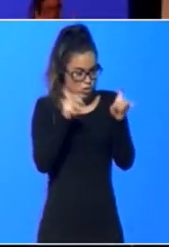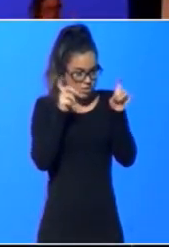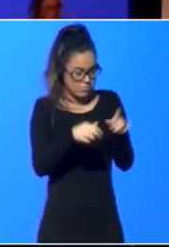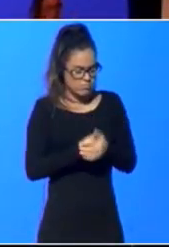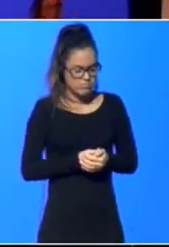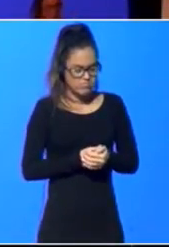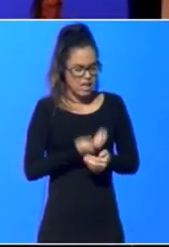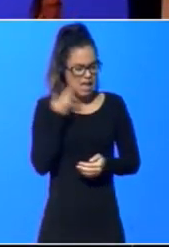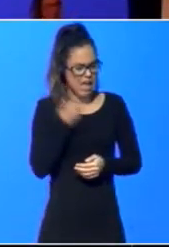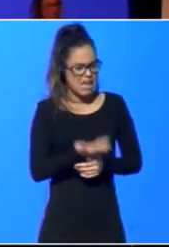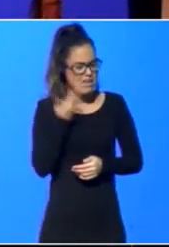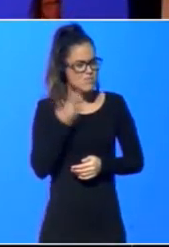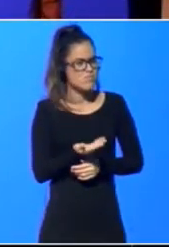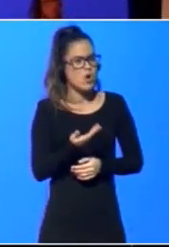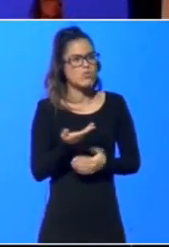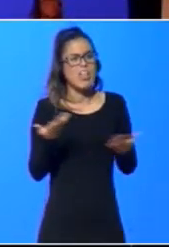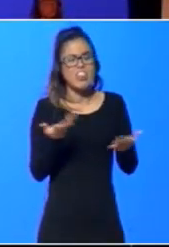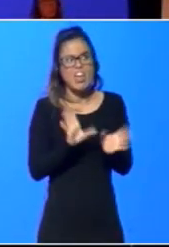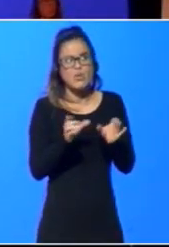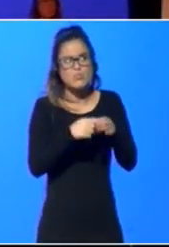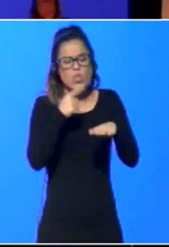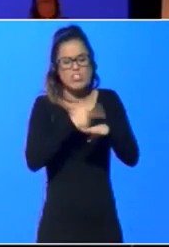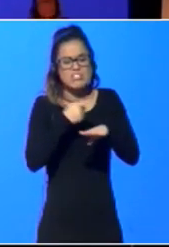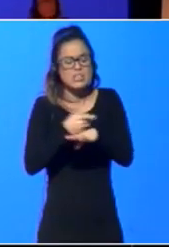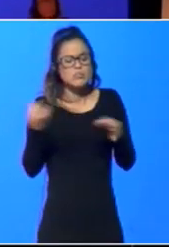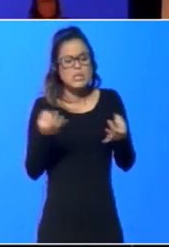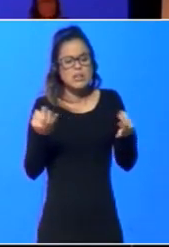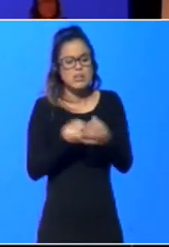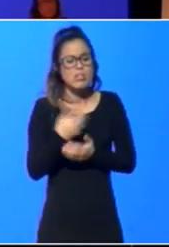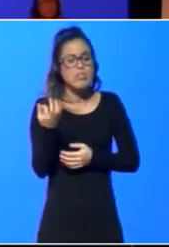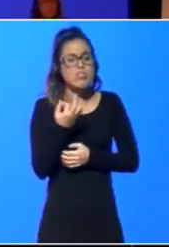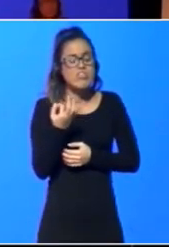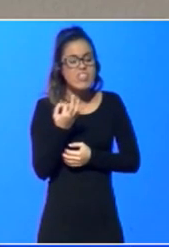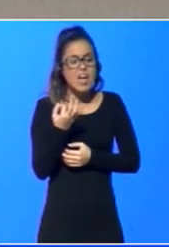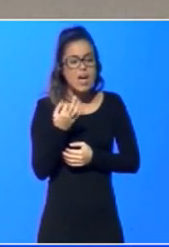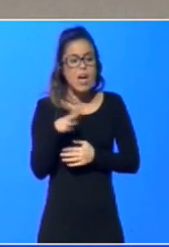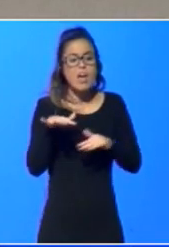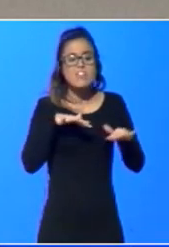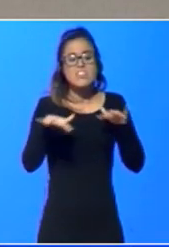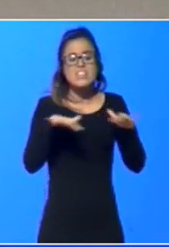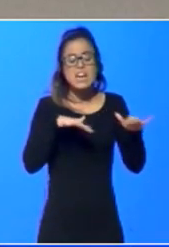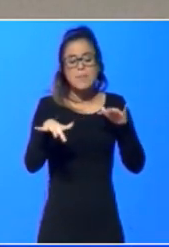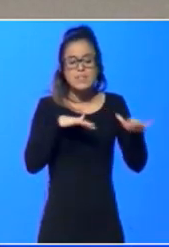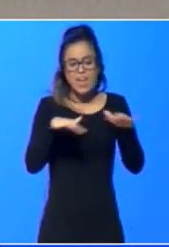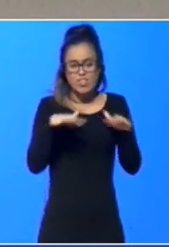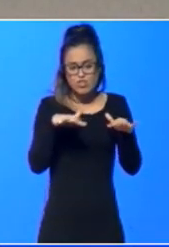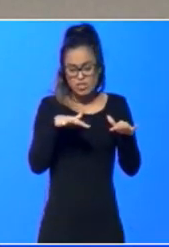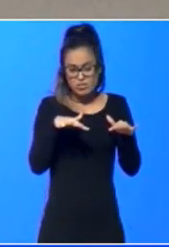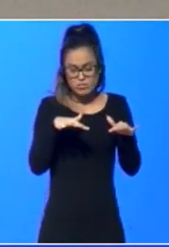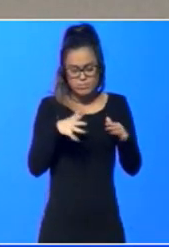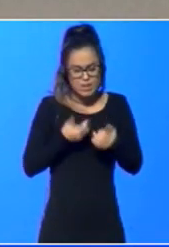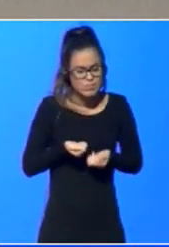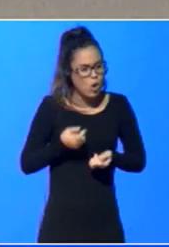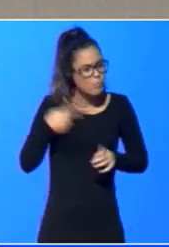¿qué importancia tienen los equipos directivos? Tienen que ser motores y dinamizadores que apuesten, que empujen,